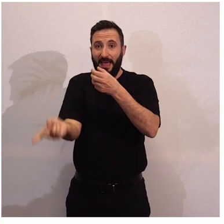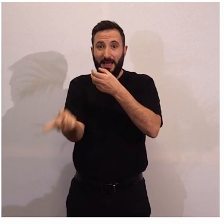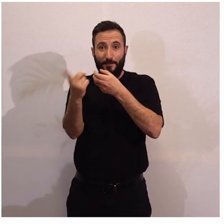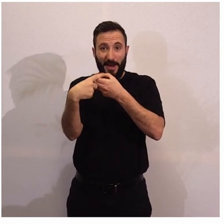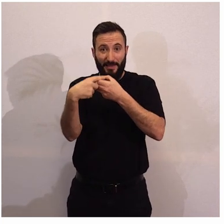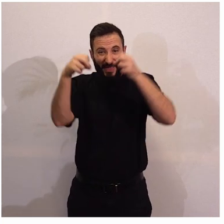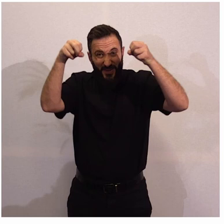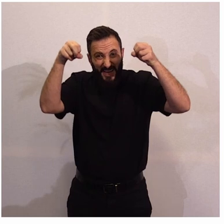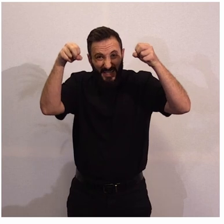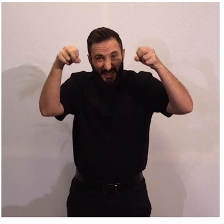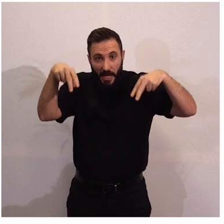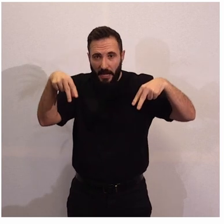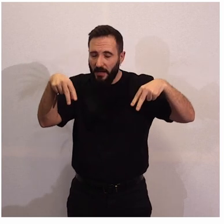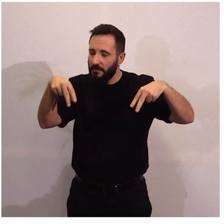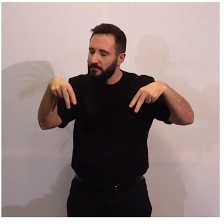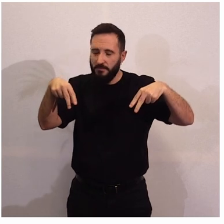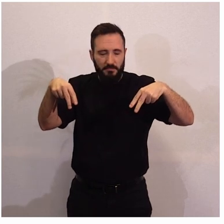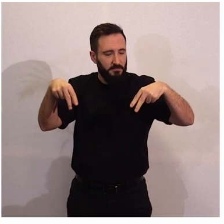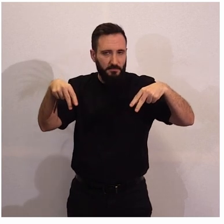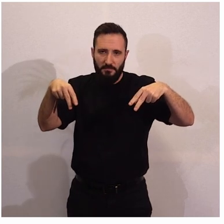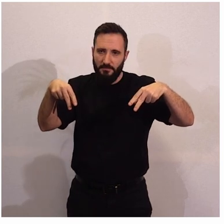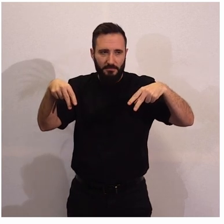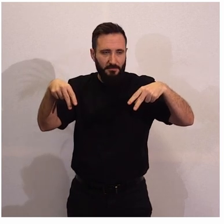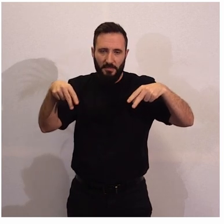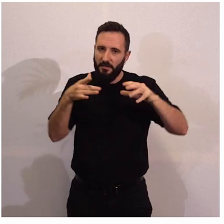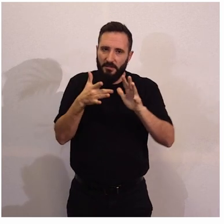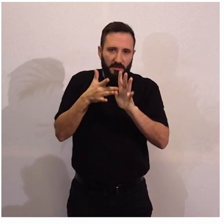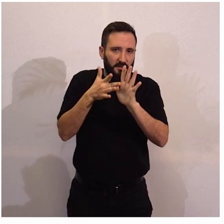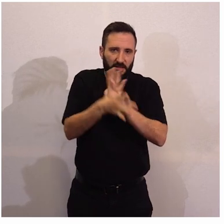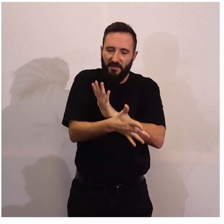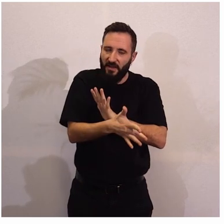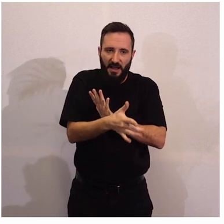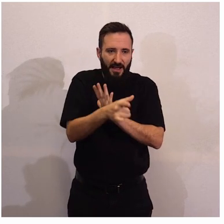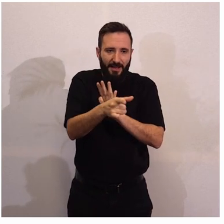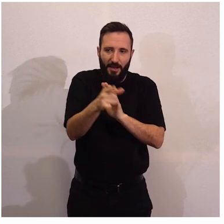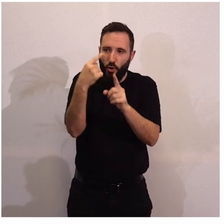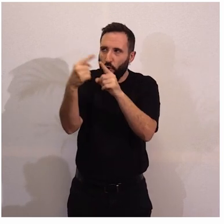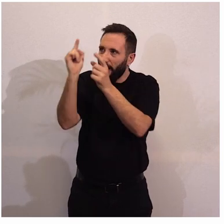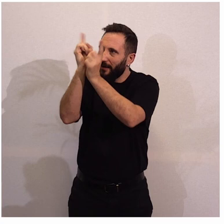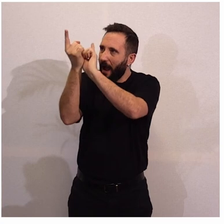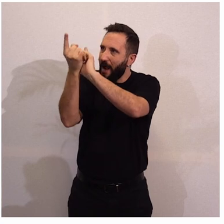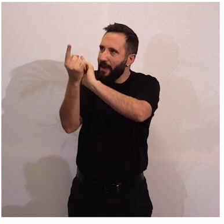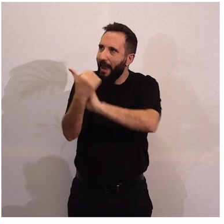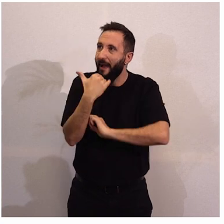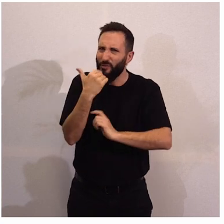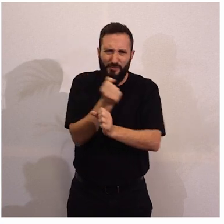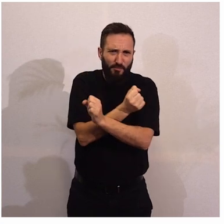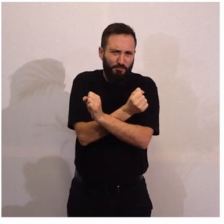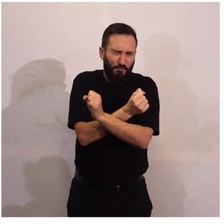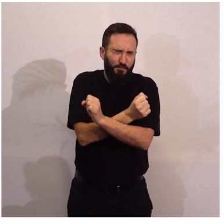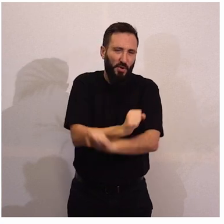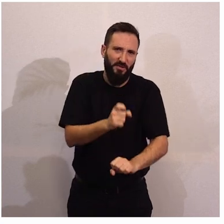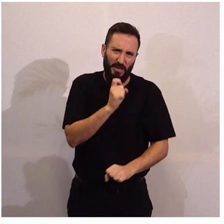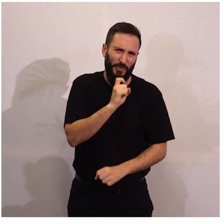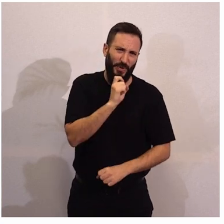sin participación de la sociedad, sin participación, es muy difícil cambiar nada. Entonces, creo